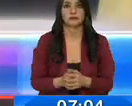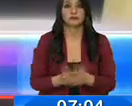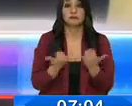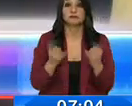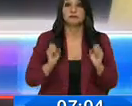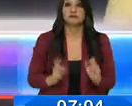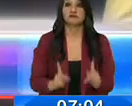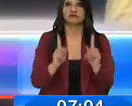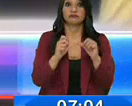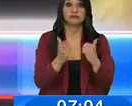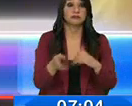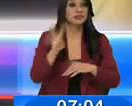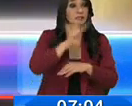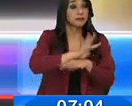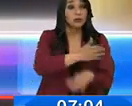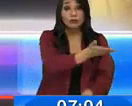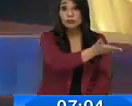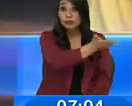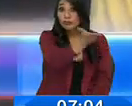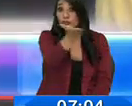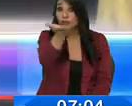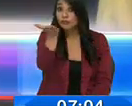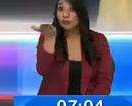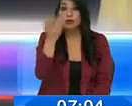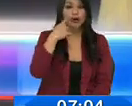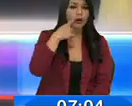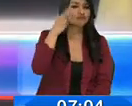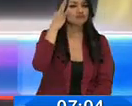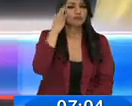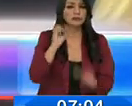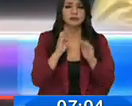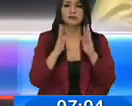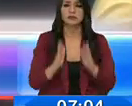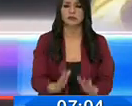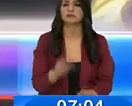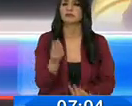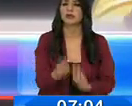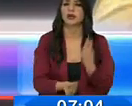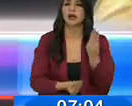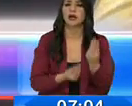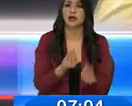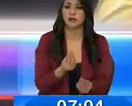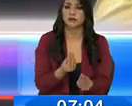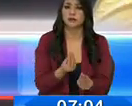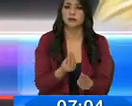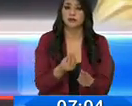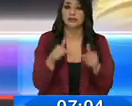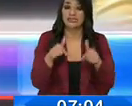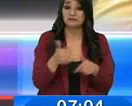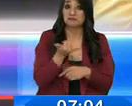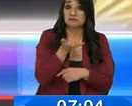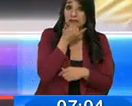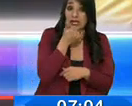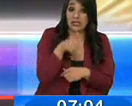Asamblea Nacional, de ustedes, señoras y señores asambleístas, corregir estos